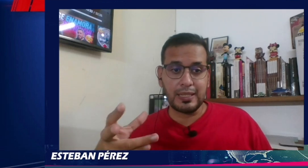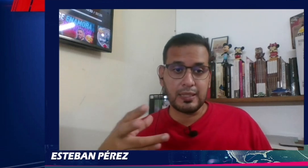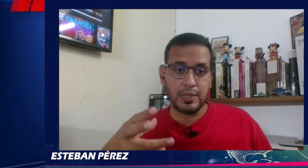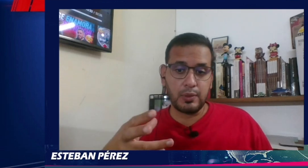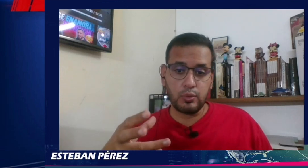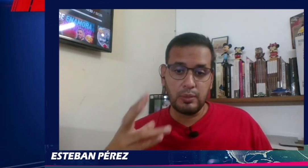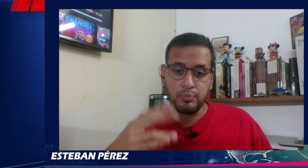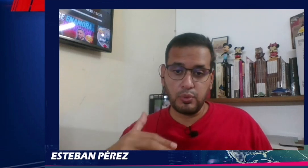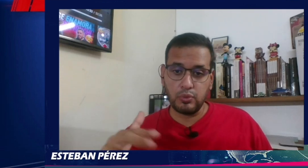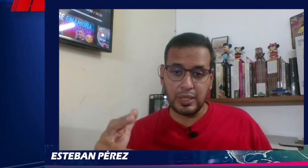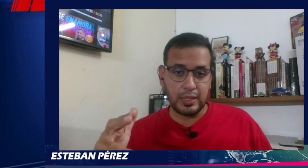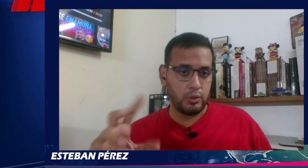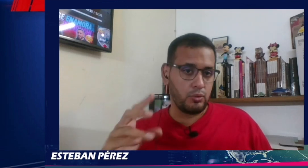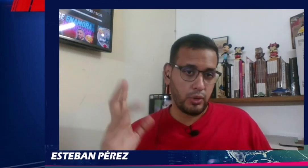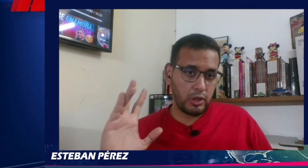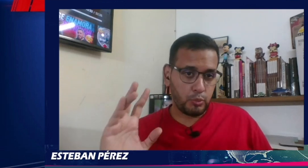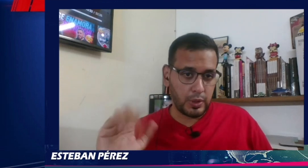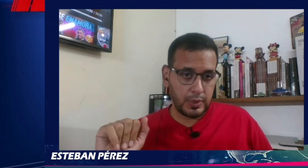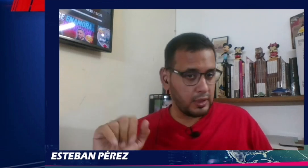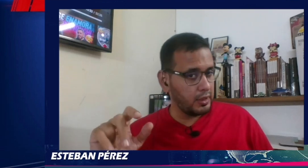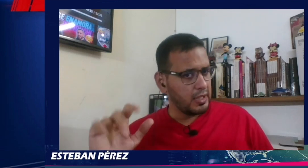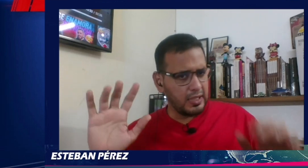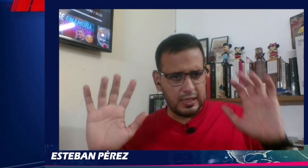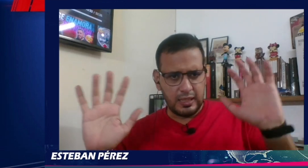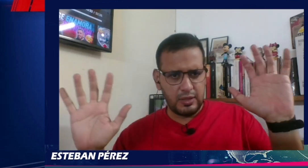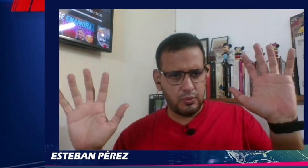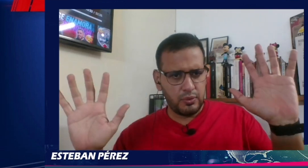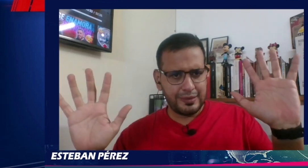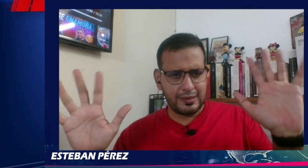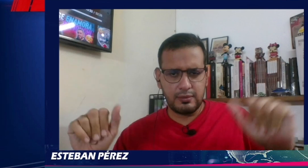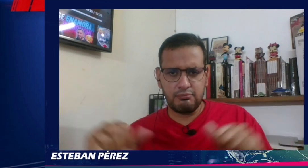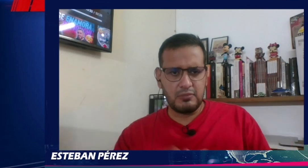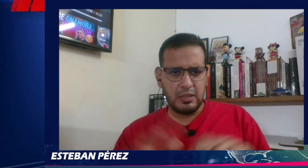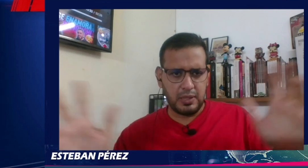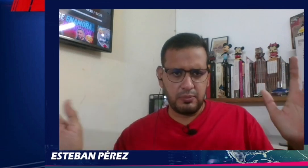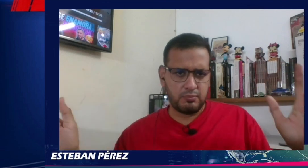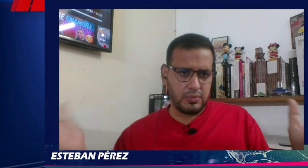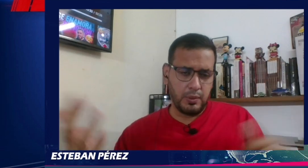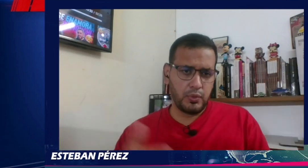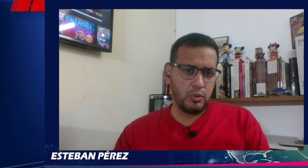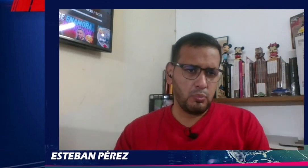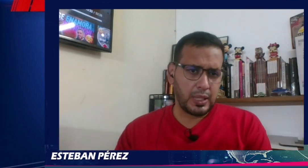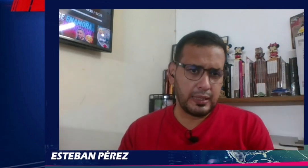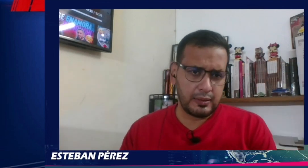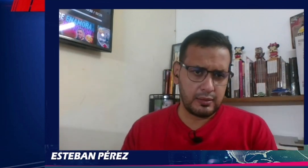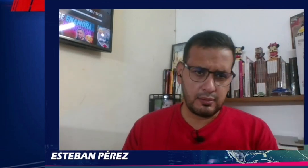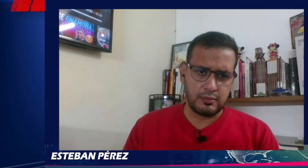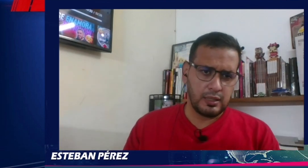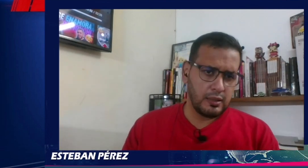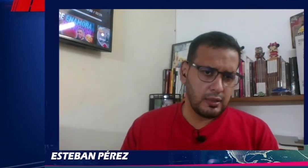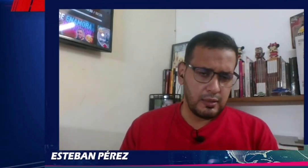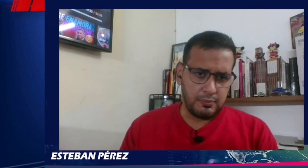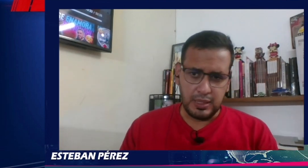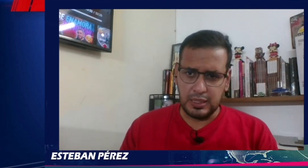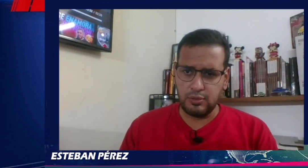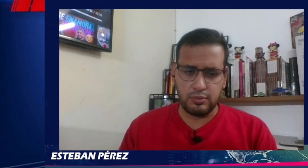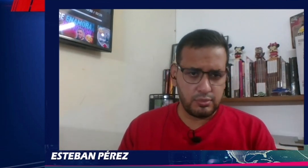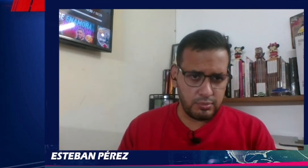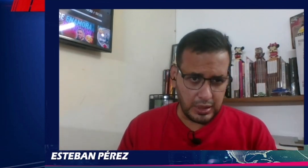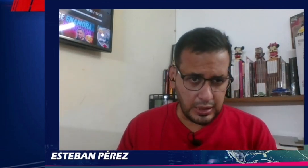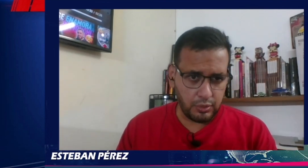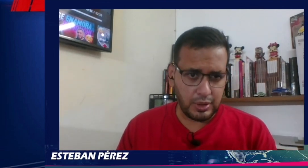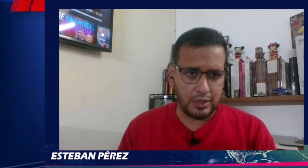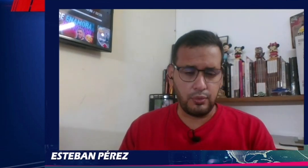se aplican también la vacuna por su religión, no se los permite. Y eso es libre. Vivimos en un país